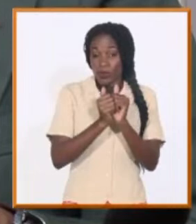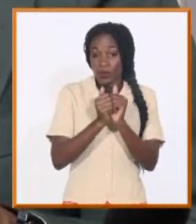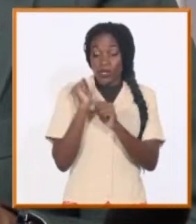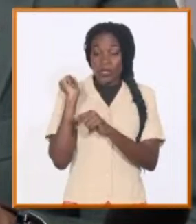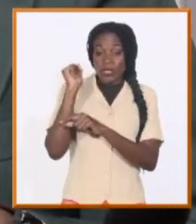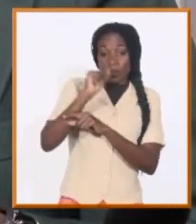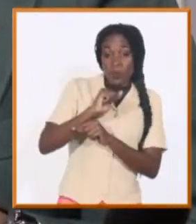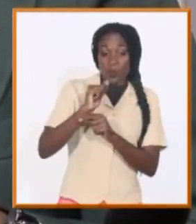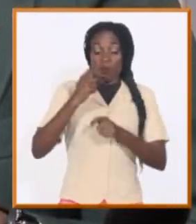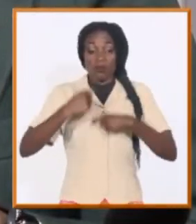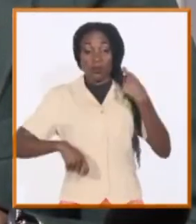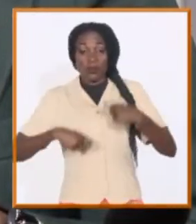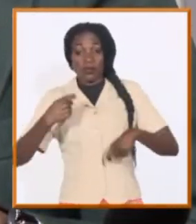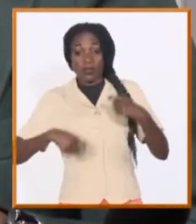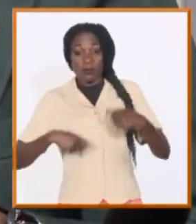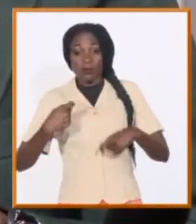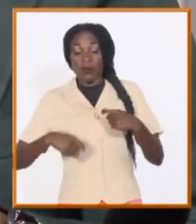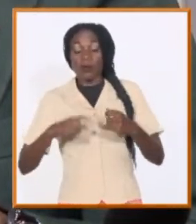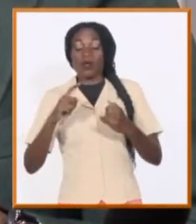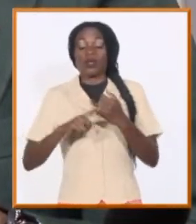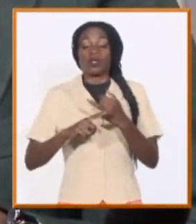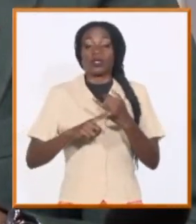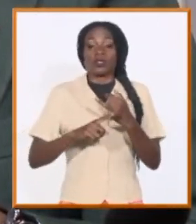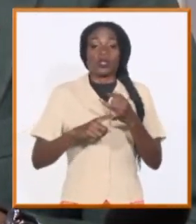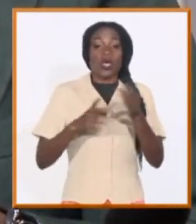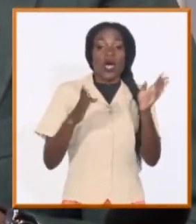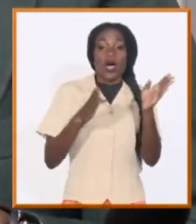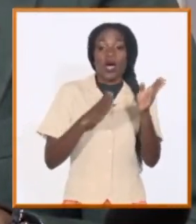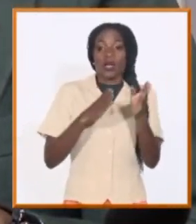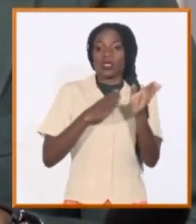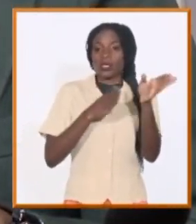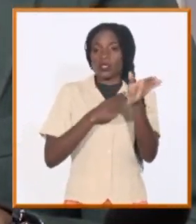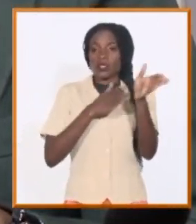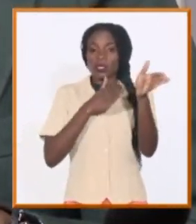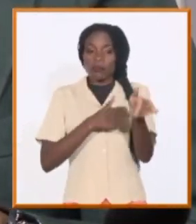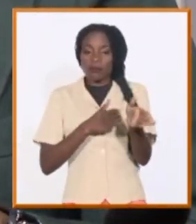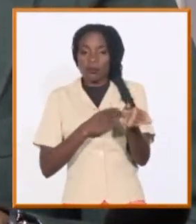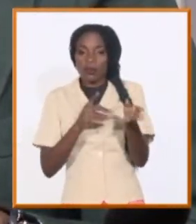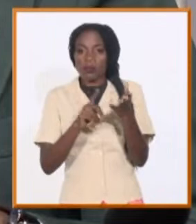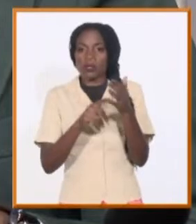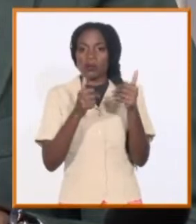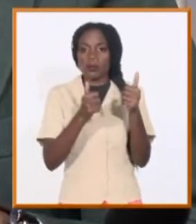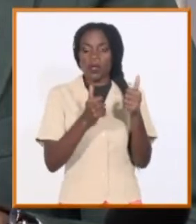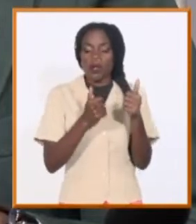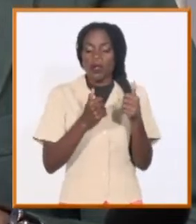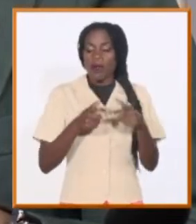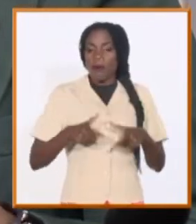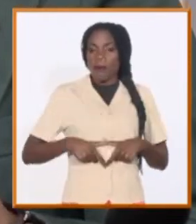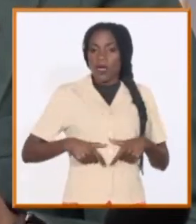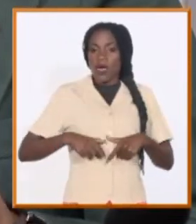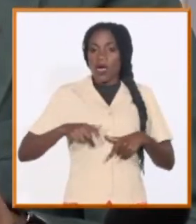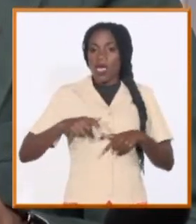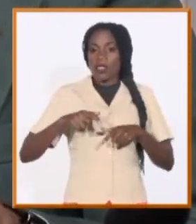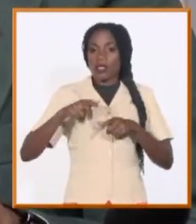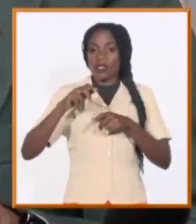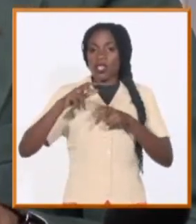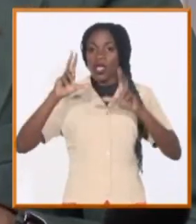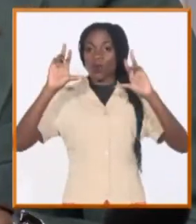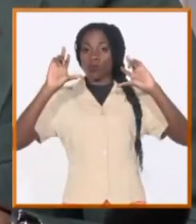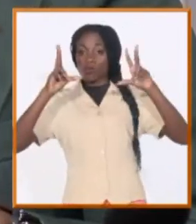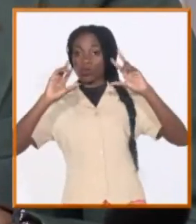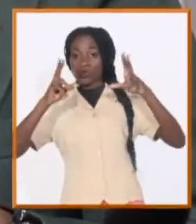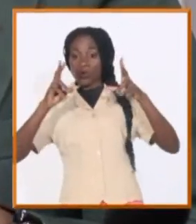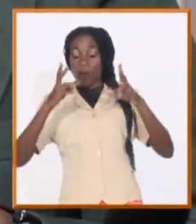para enmarcar. Sabor amargo, bueno, las disciplinas colectivas que se quedaron a deber. Únicamente la medalla de plata del voleibol de playa, que para muchos no es un